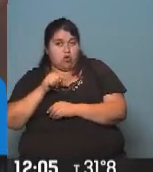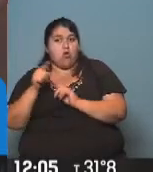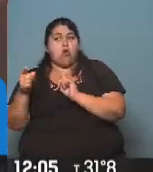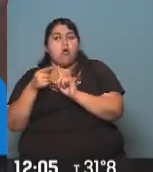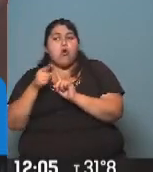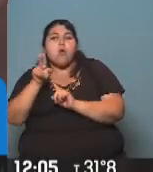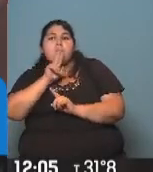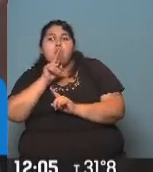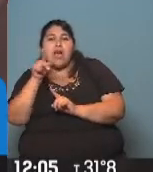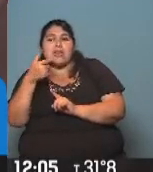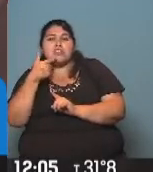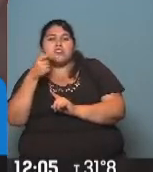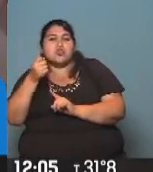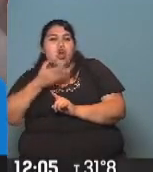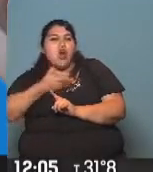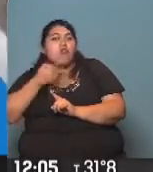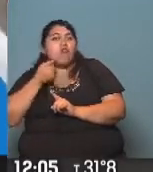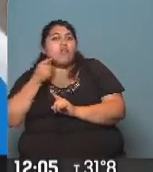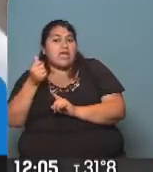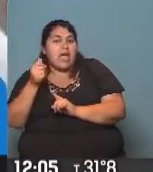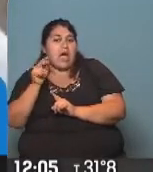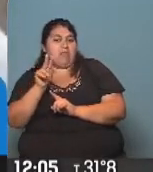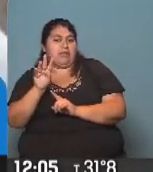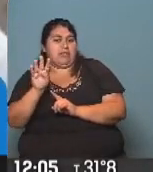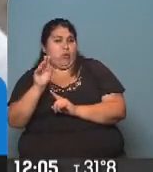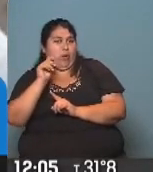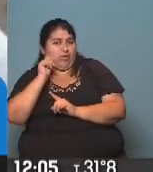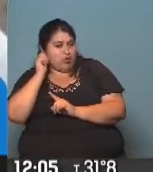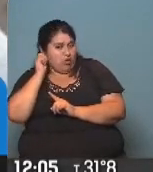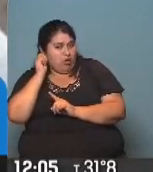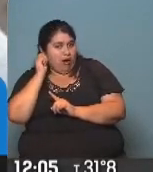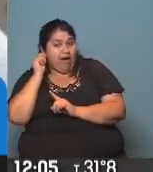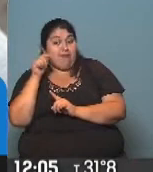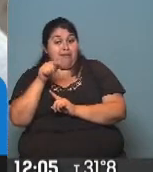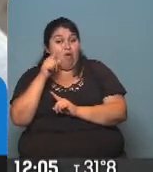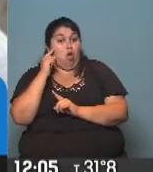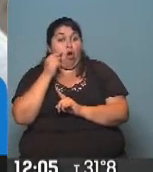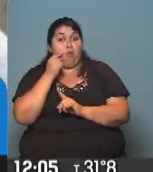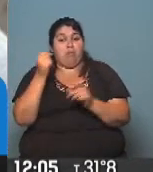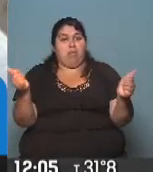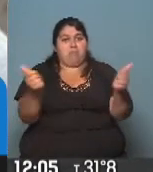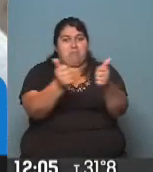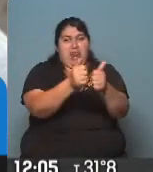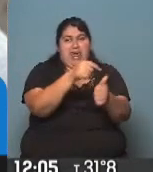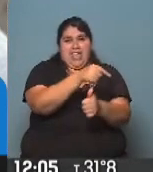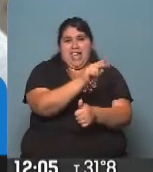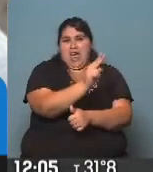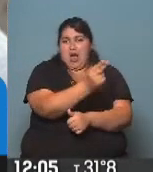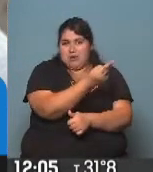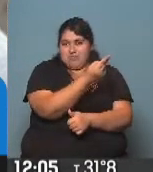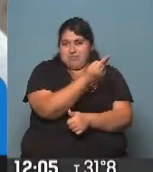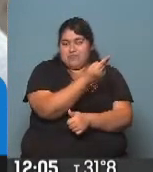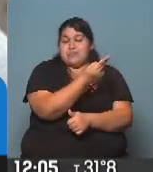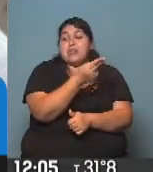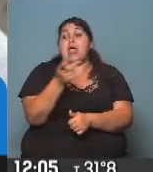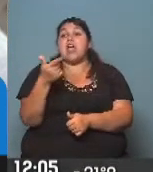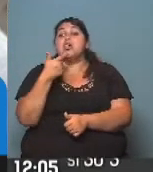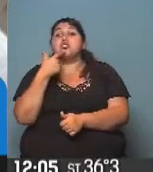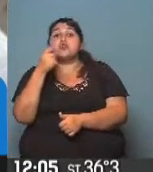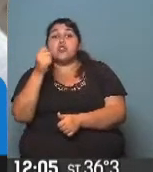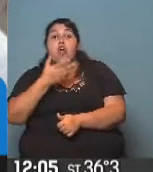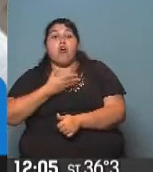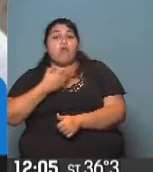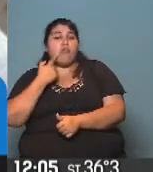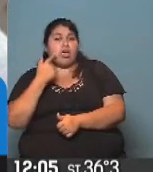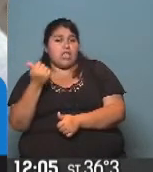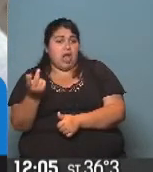la joven sofía de 24 años la pareja de bryant quien fue asesinado aparentemente sofía se había distanciado